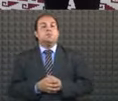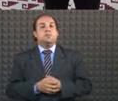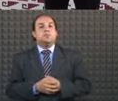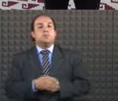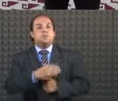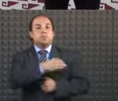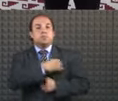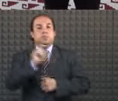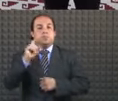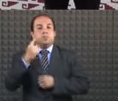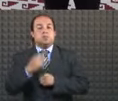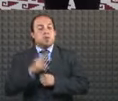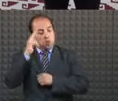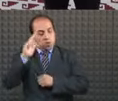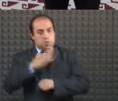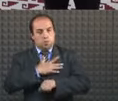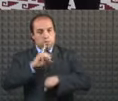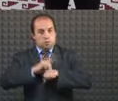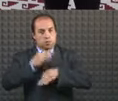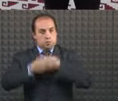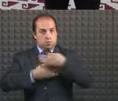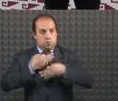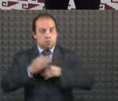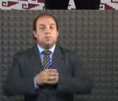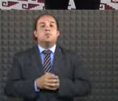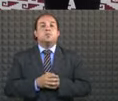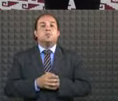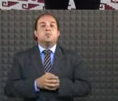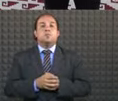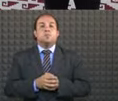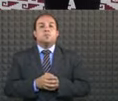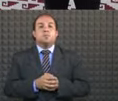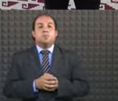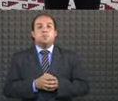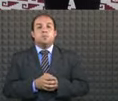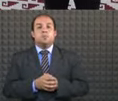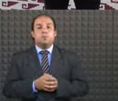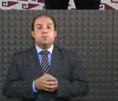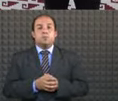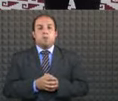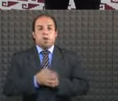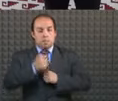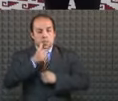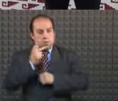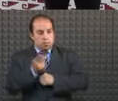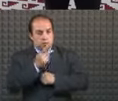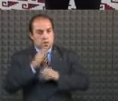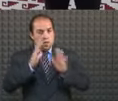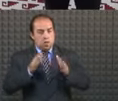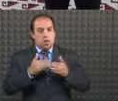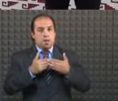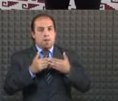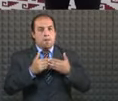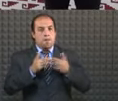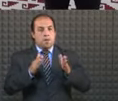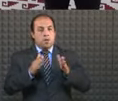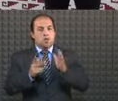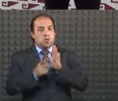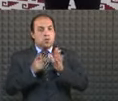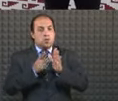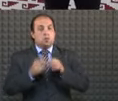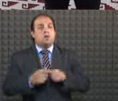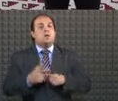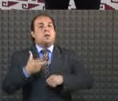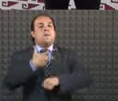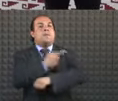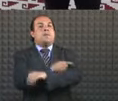¿Qué tal, doctora? Buenos días a todos. Primero preguntarle ya que se reactiva la jornada de vacunación para personas mayores de